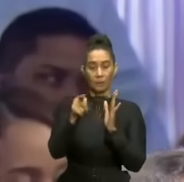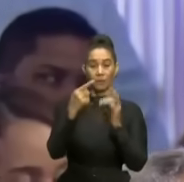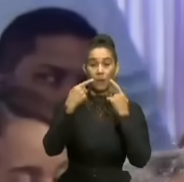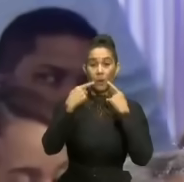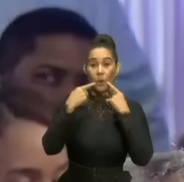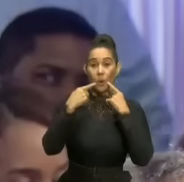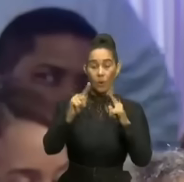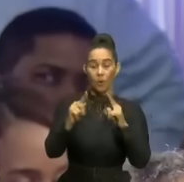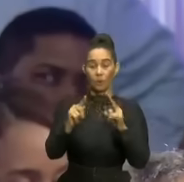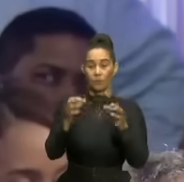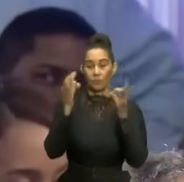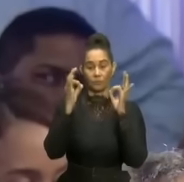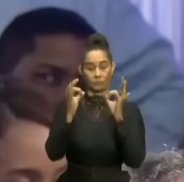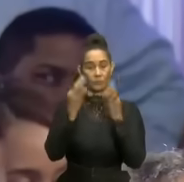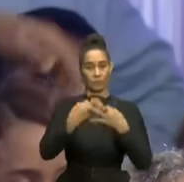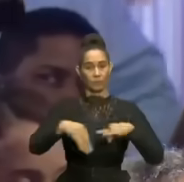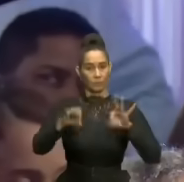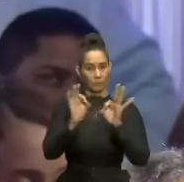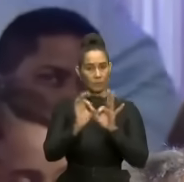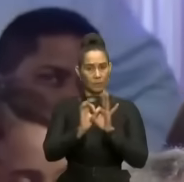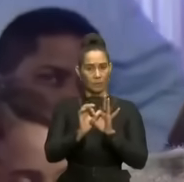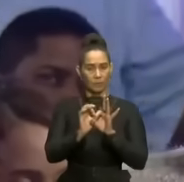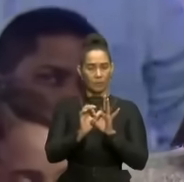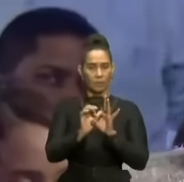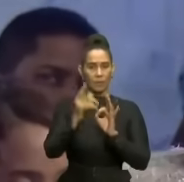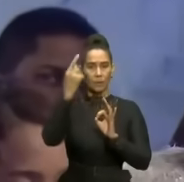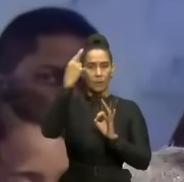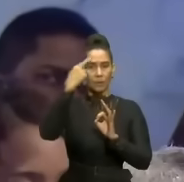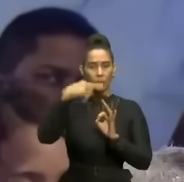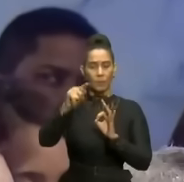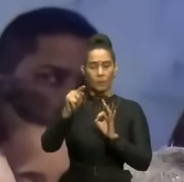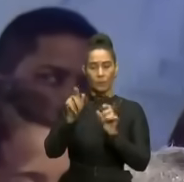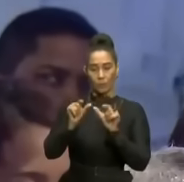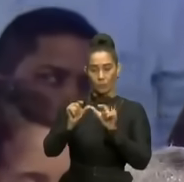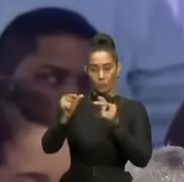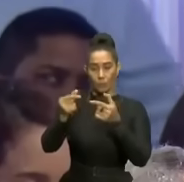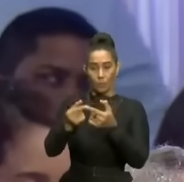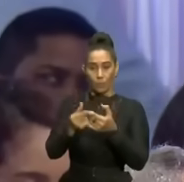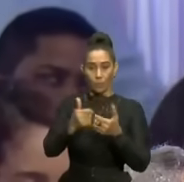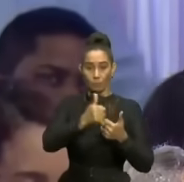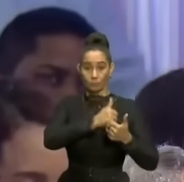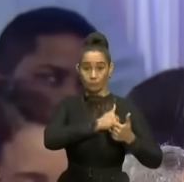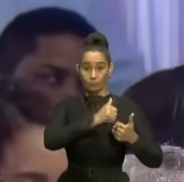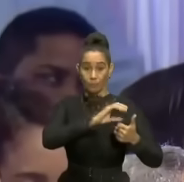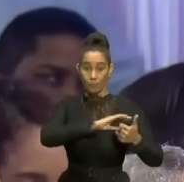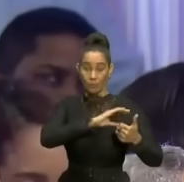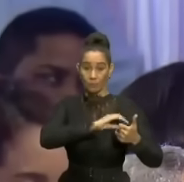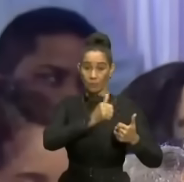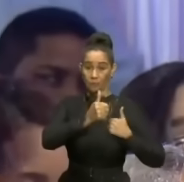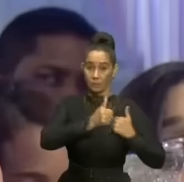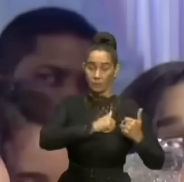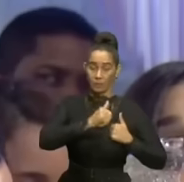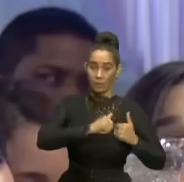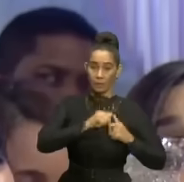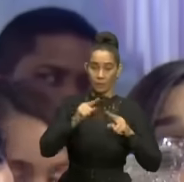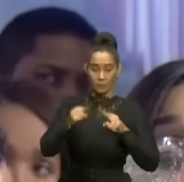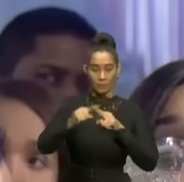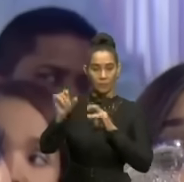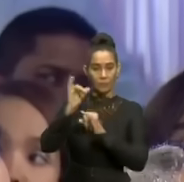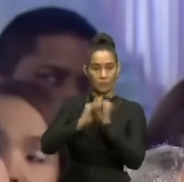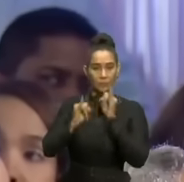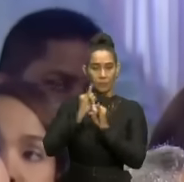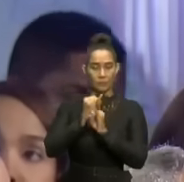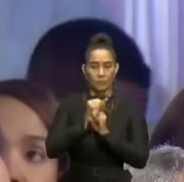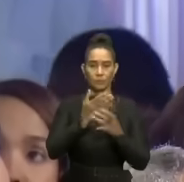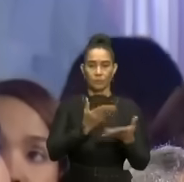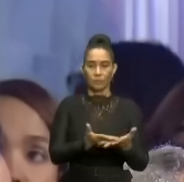de usted fue algo sumamente importante, pero hay unos cuerpos castrenses, policías, guardias, de diferentes